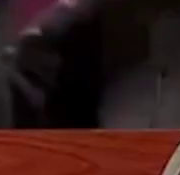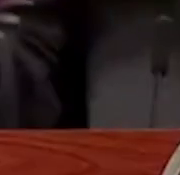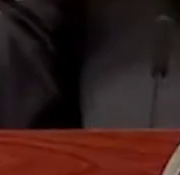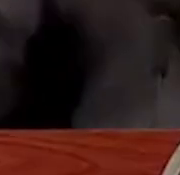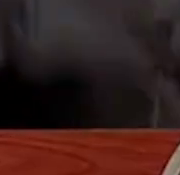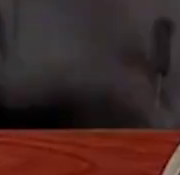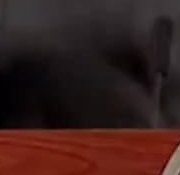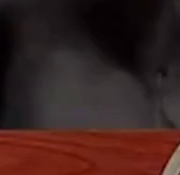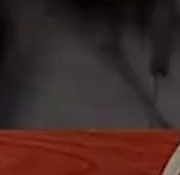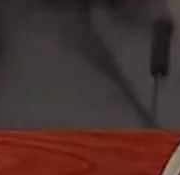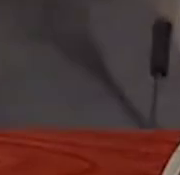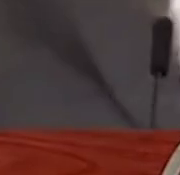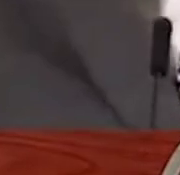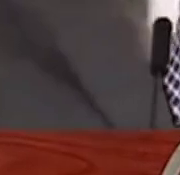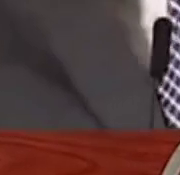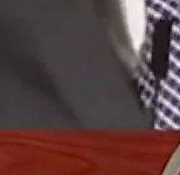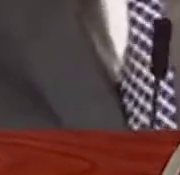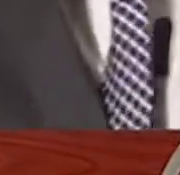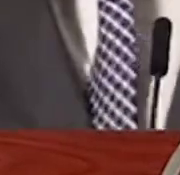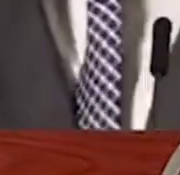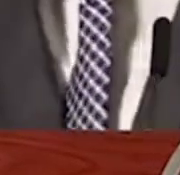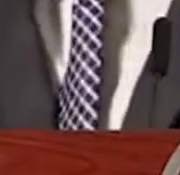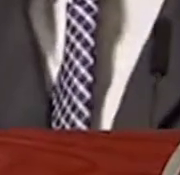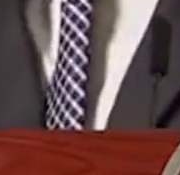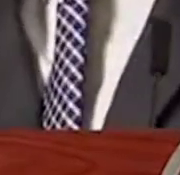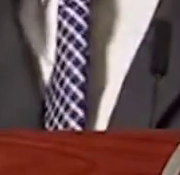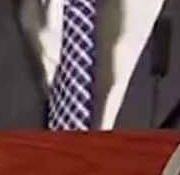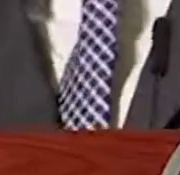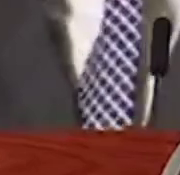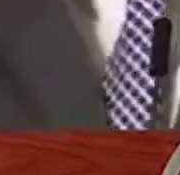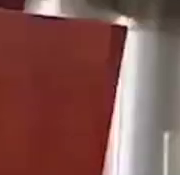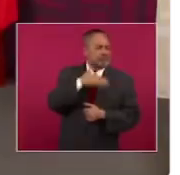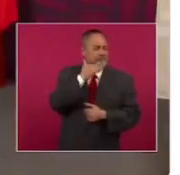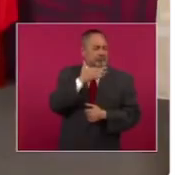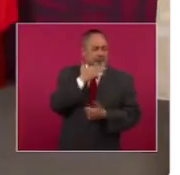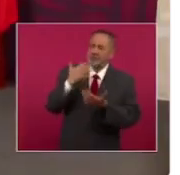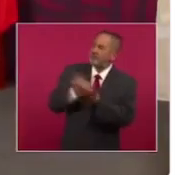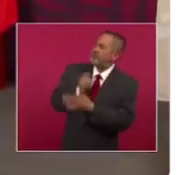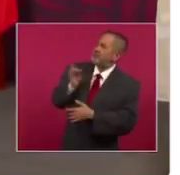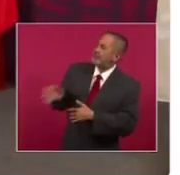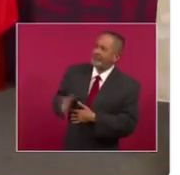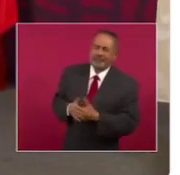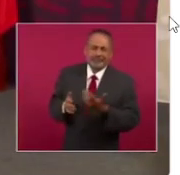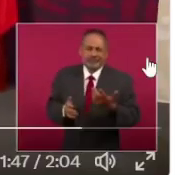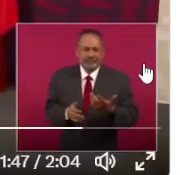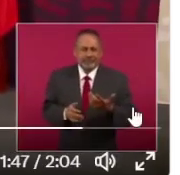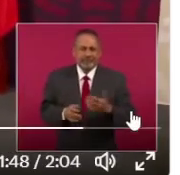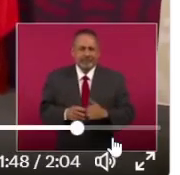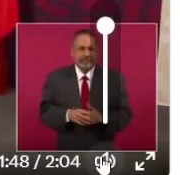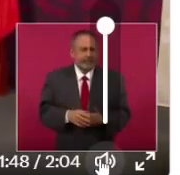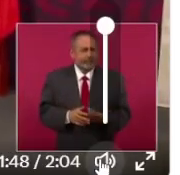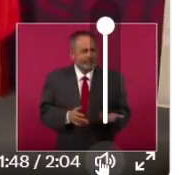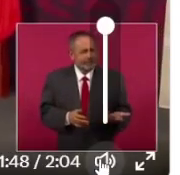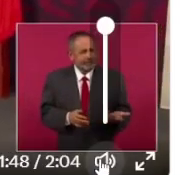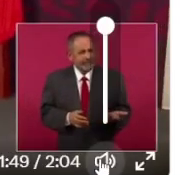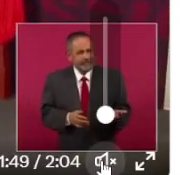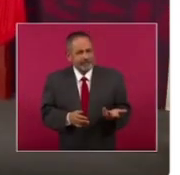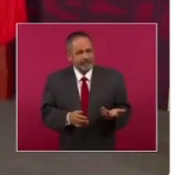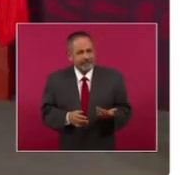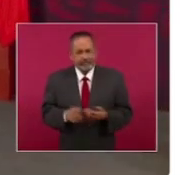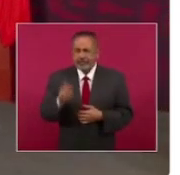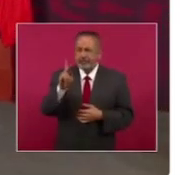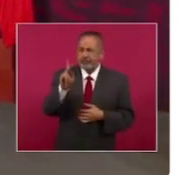pero dándolo como un triunfo, o sea, la primera derrota del